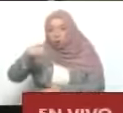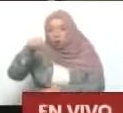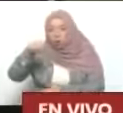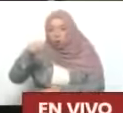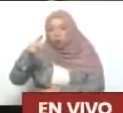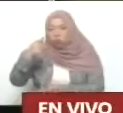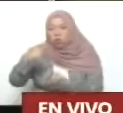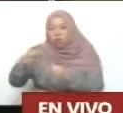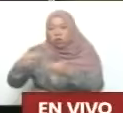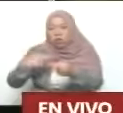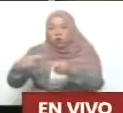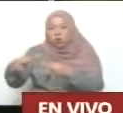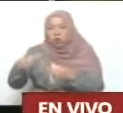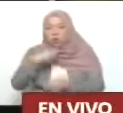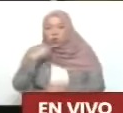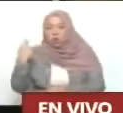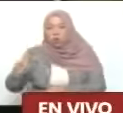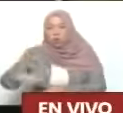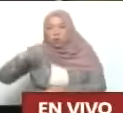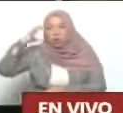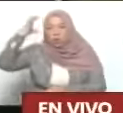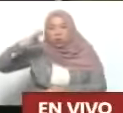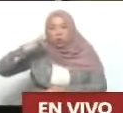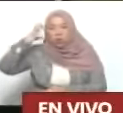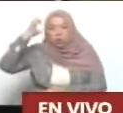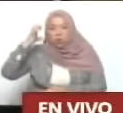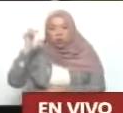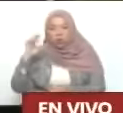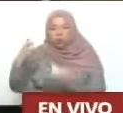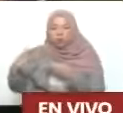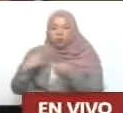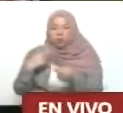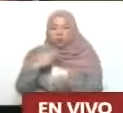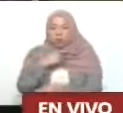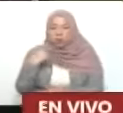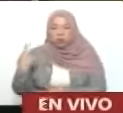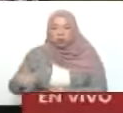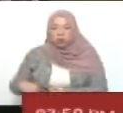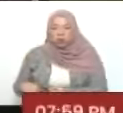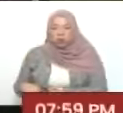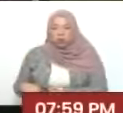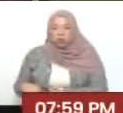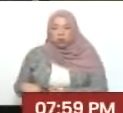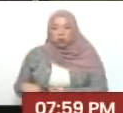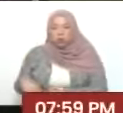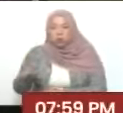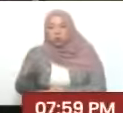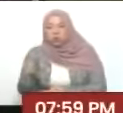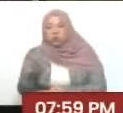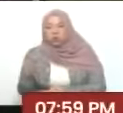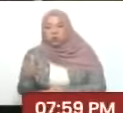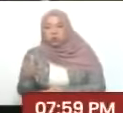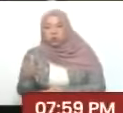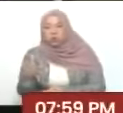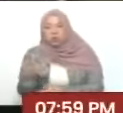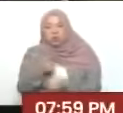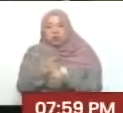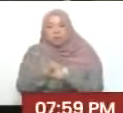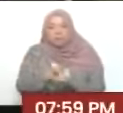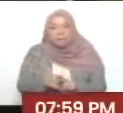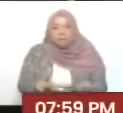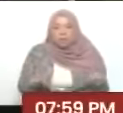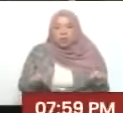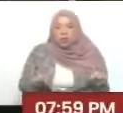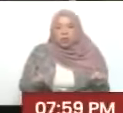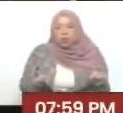cortar la relación entre Europa y Rusia. Pero allí más o menos hace lo que quiere Estados Unidos. Ha